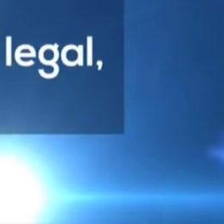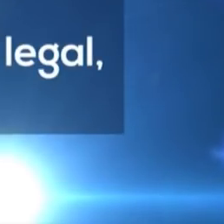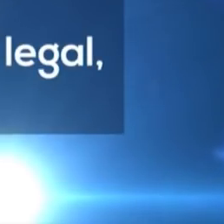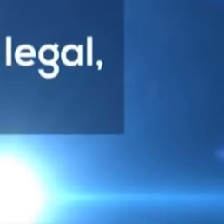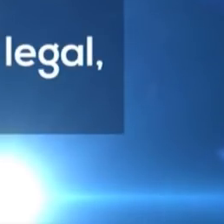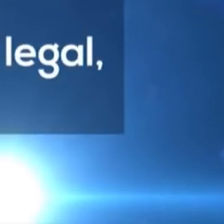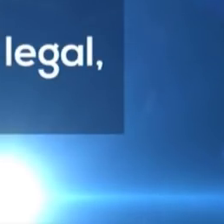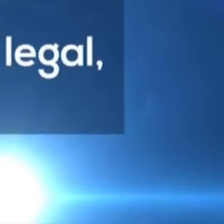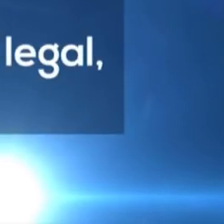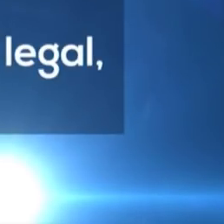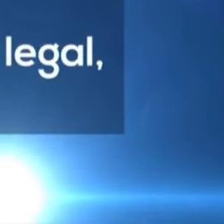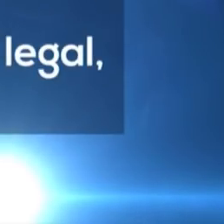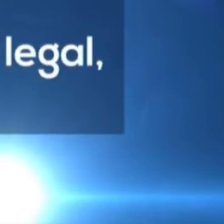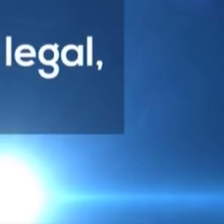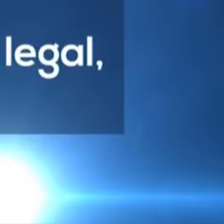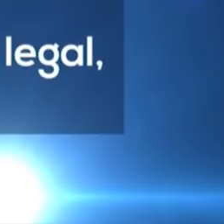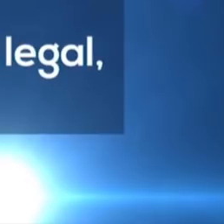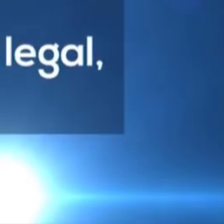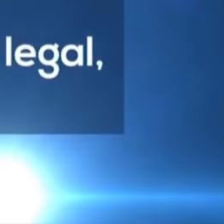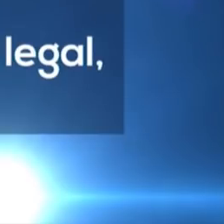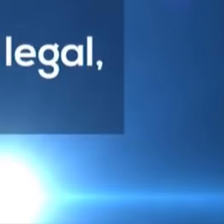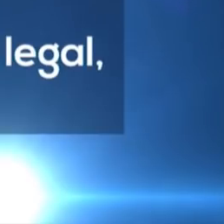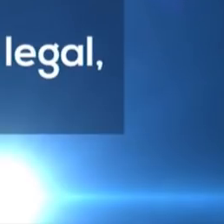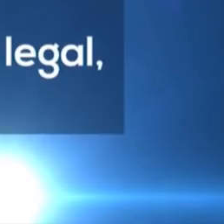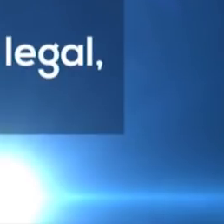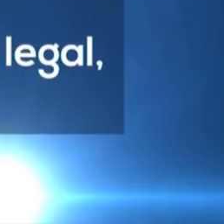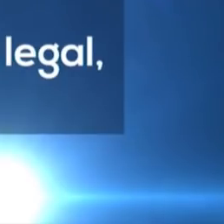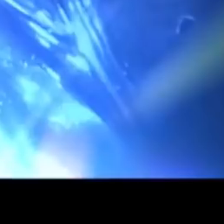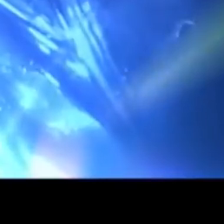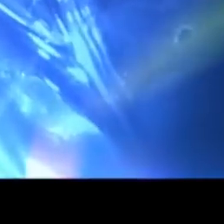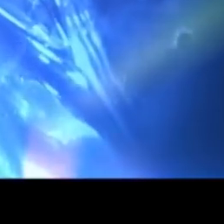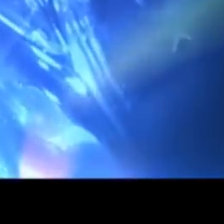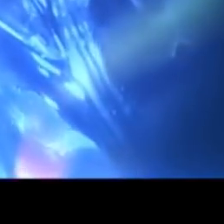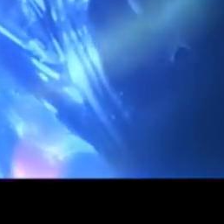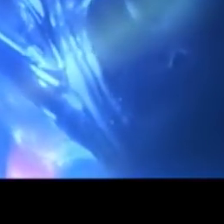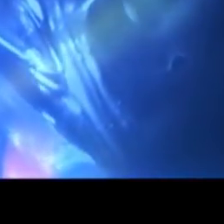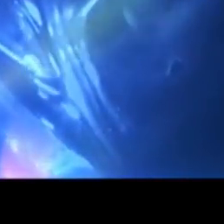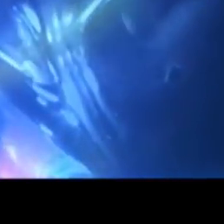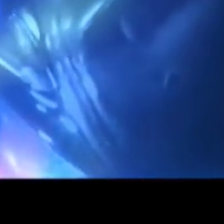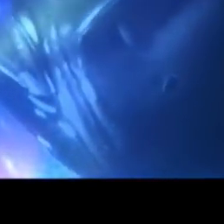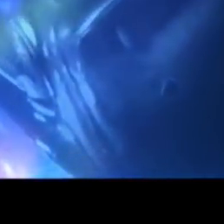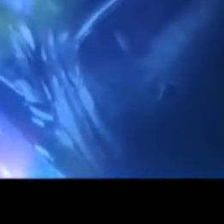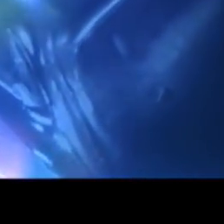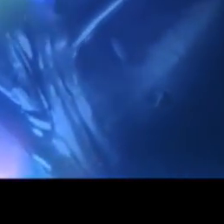se compromete a prestar el servicio profesional de tipo legal que el caso requiera.